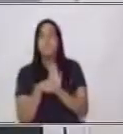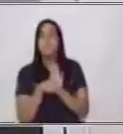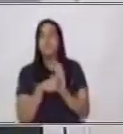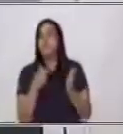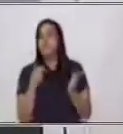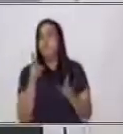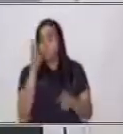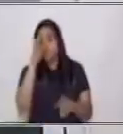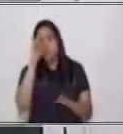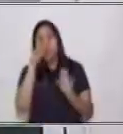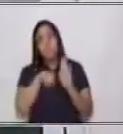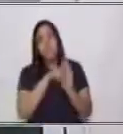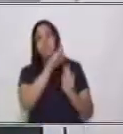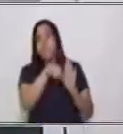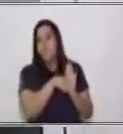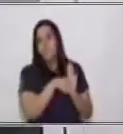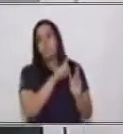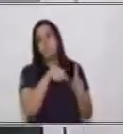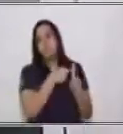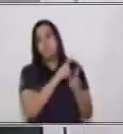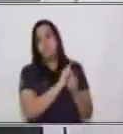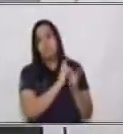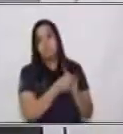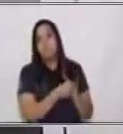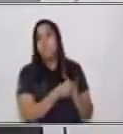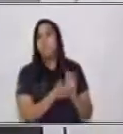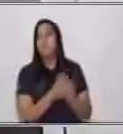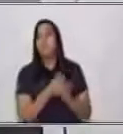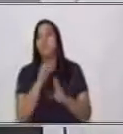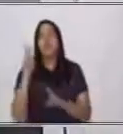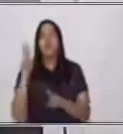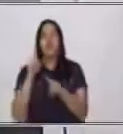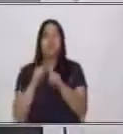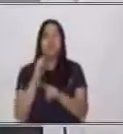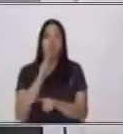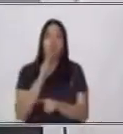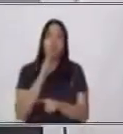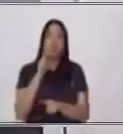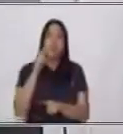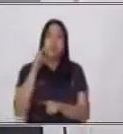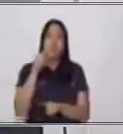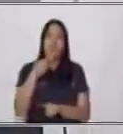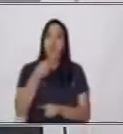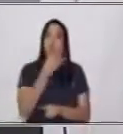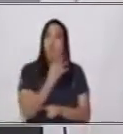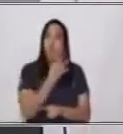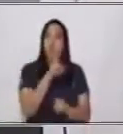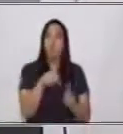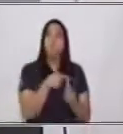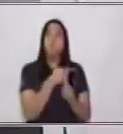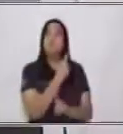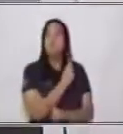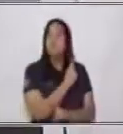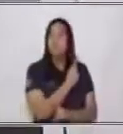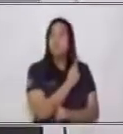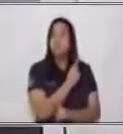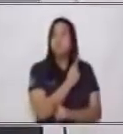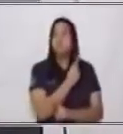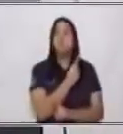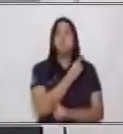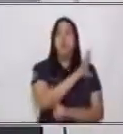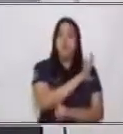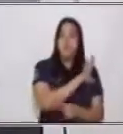aquí. Ahí viene otra norma para transformar renglón. Si yo tengo un 2 acá, voy a utilizar